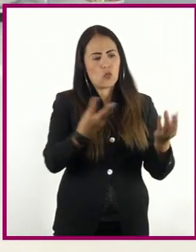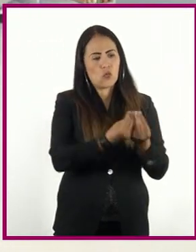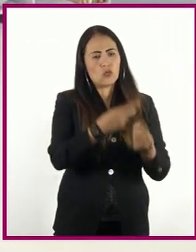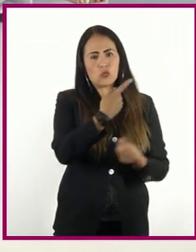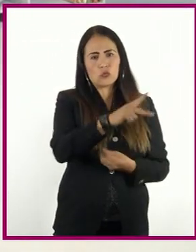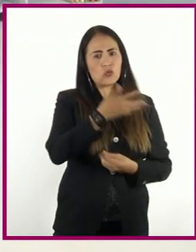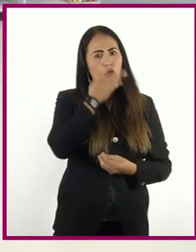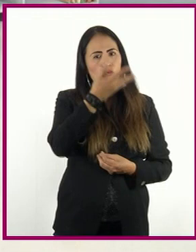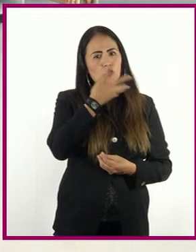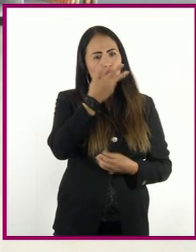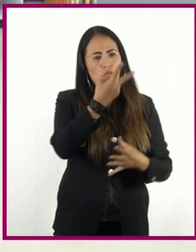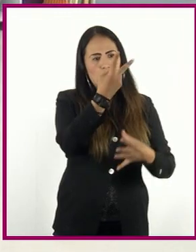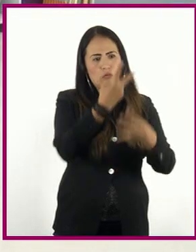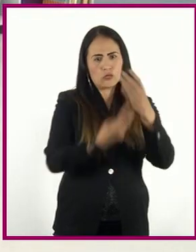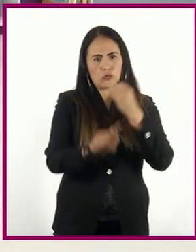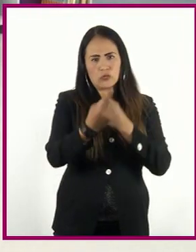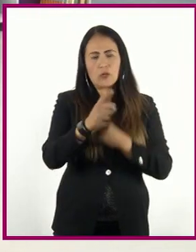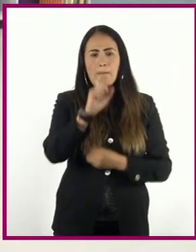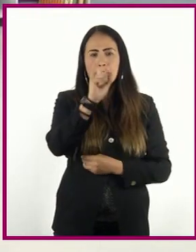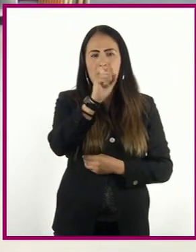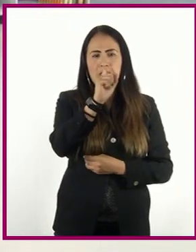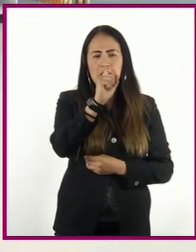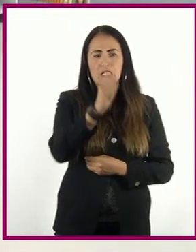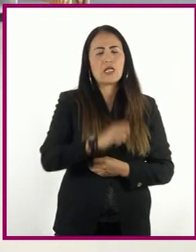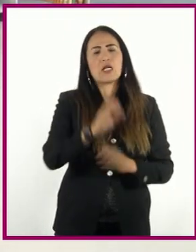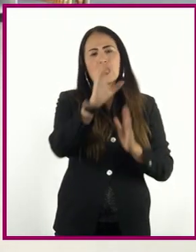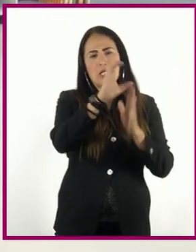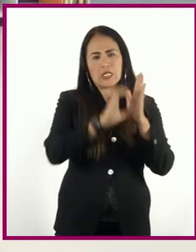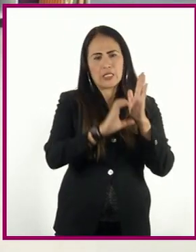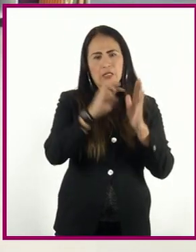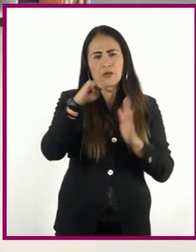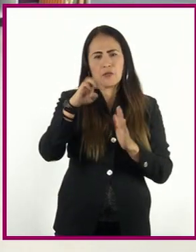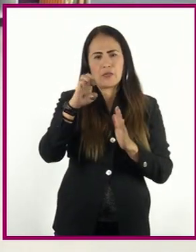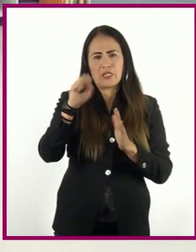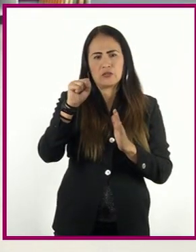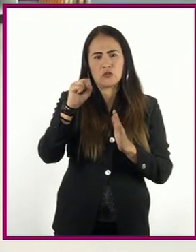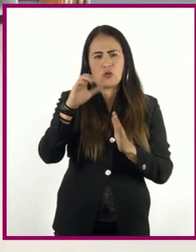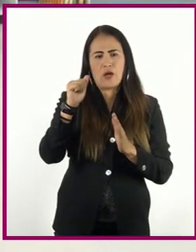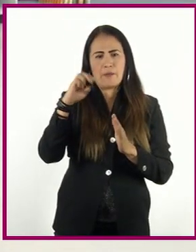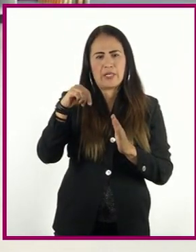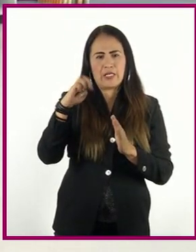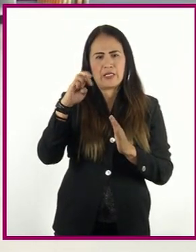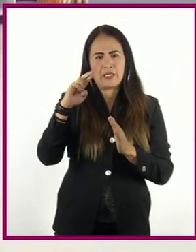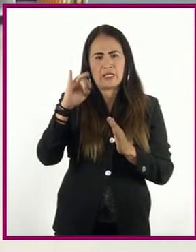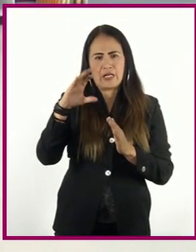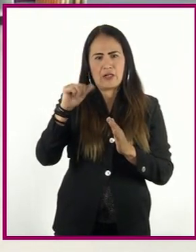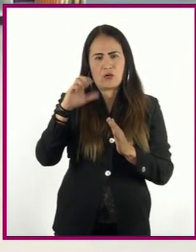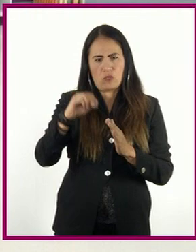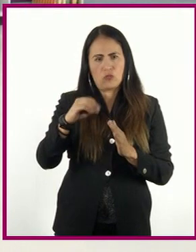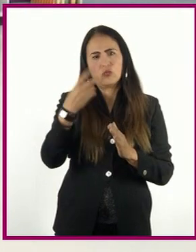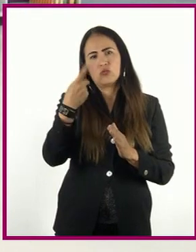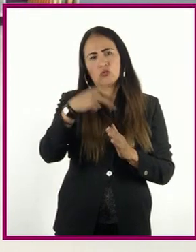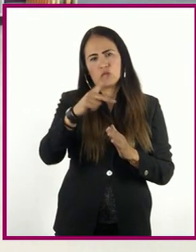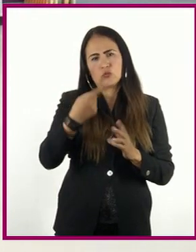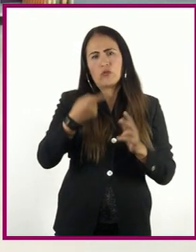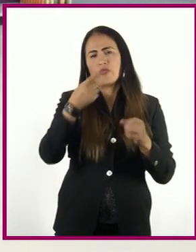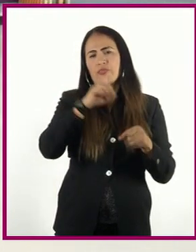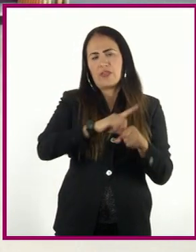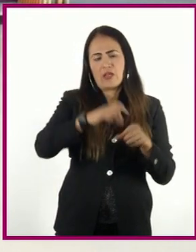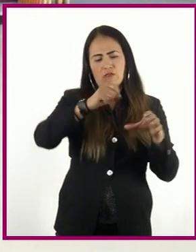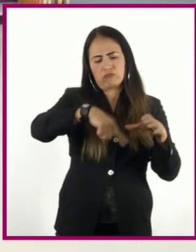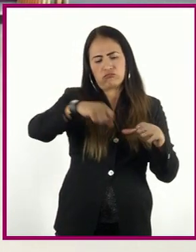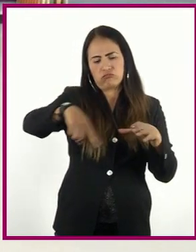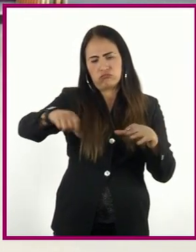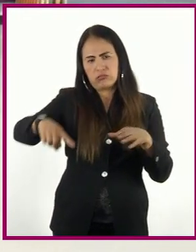prehispánica, la veintena del calendario mesoamericano, que inauguraba la temporada de siembra, coincidió con el día de la fiesta de las